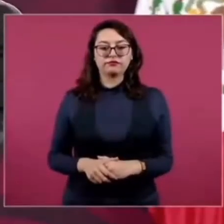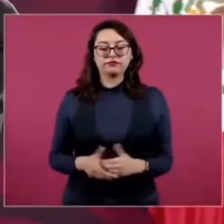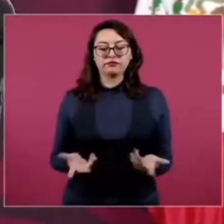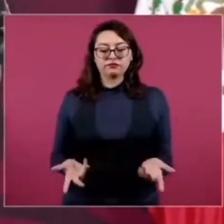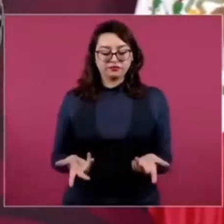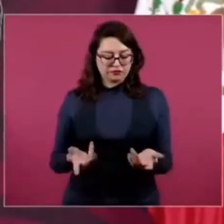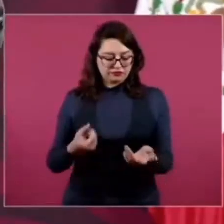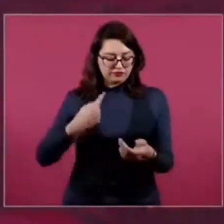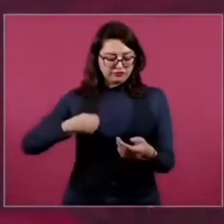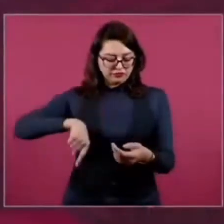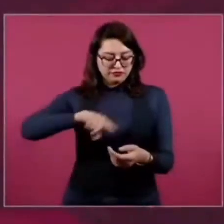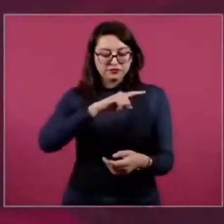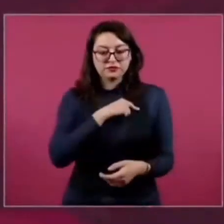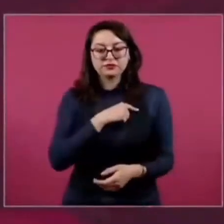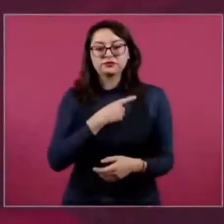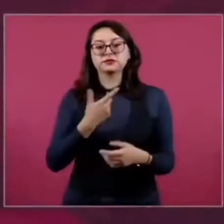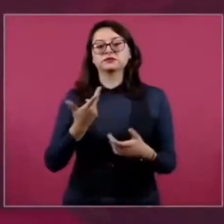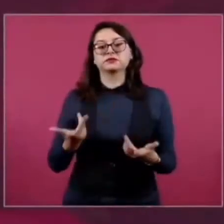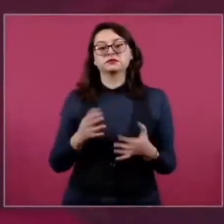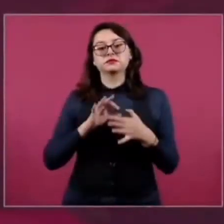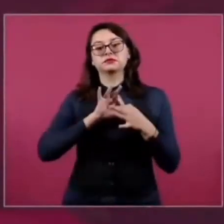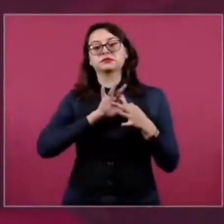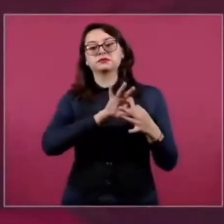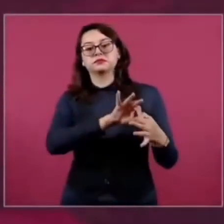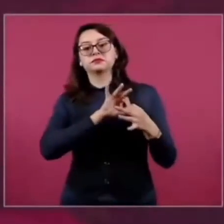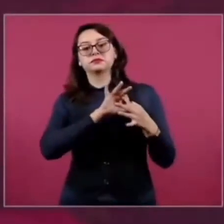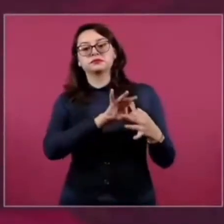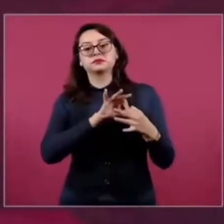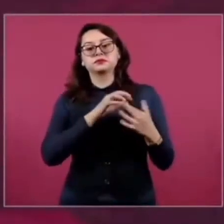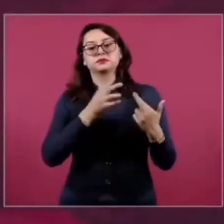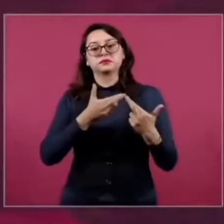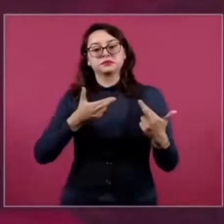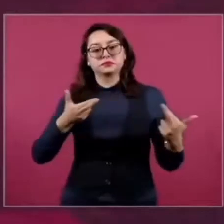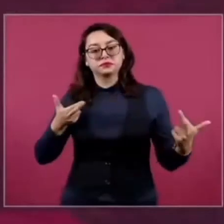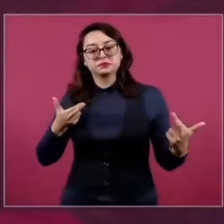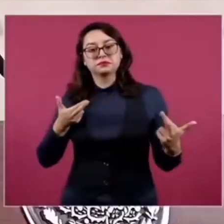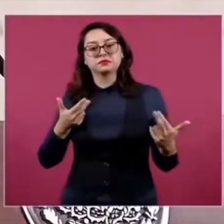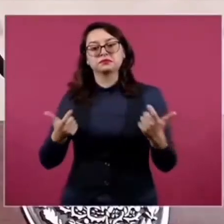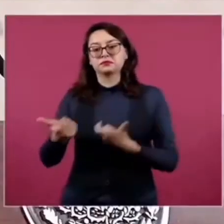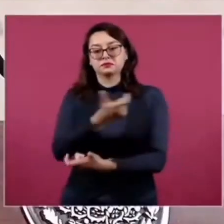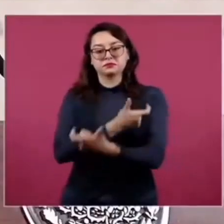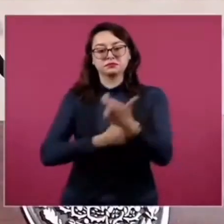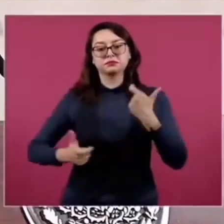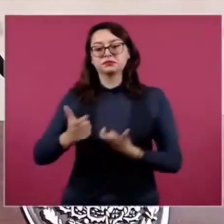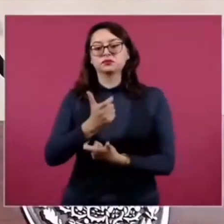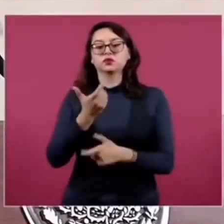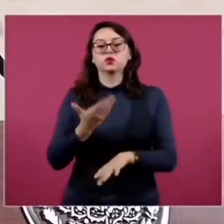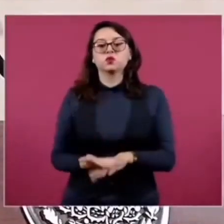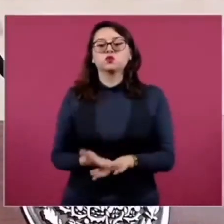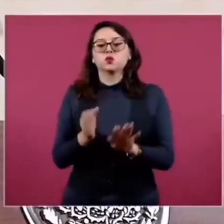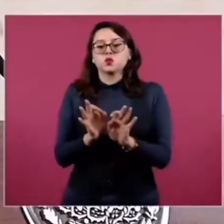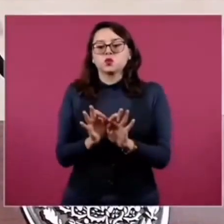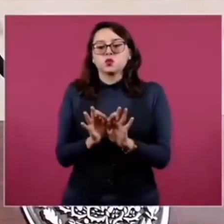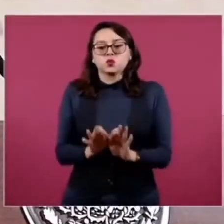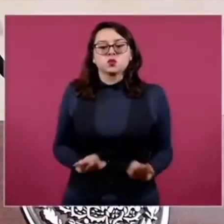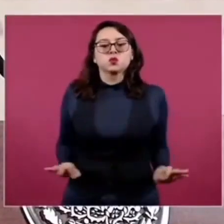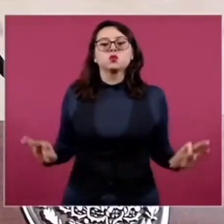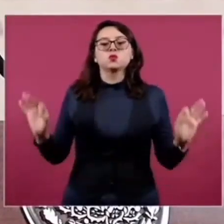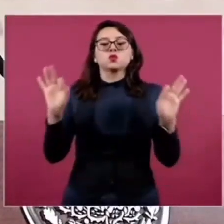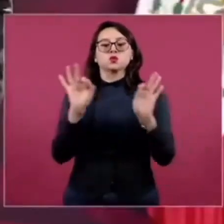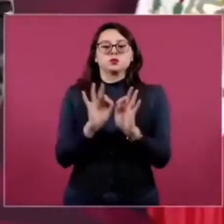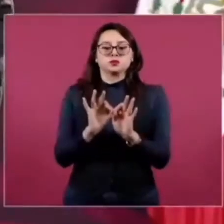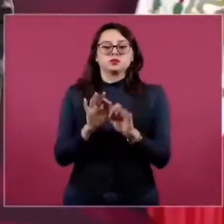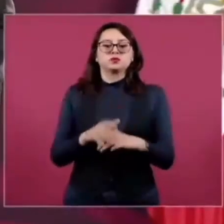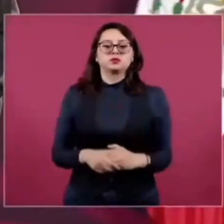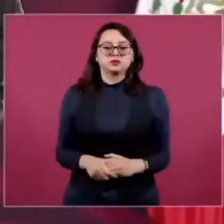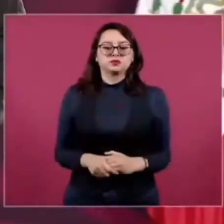relación económica comercial, pues, es importantísima.